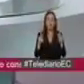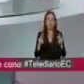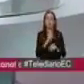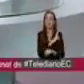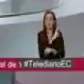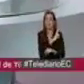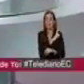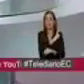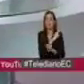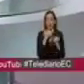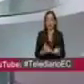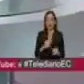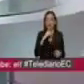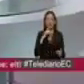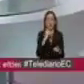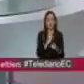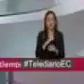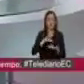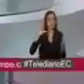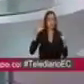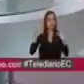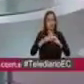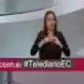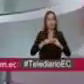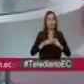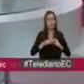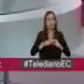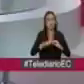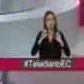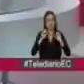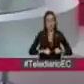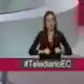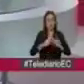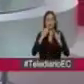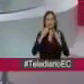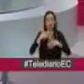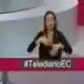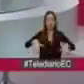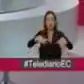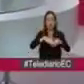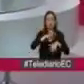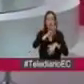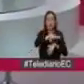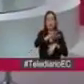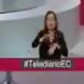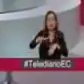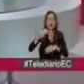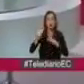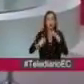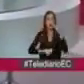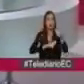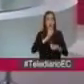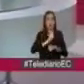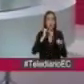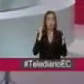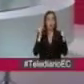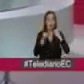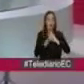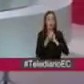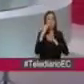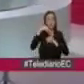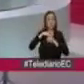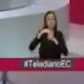en la realidad que vivimos se ponga un poco a la mano en el corazón y preocupándose más por nuestros alumnos haga una reestructura interna sin